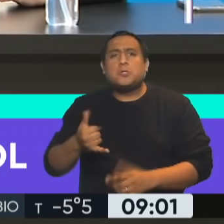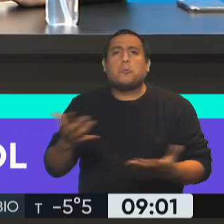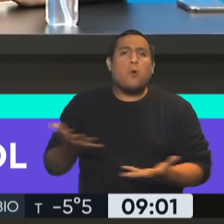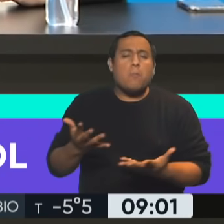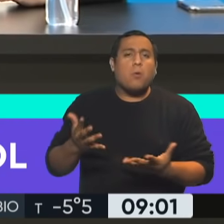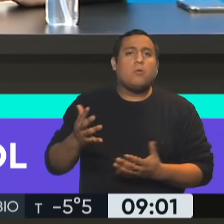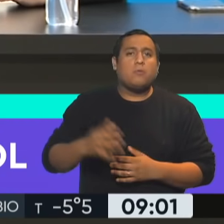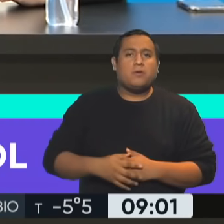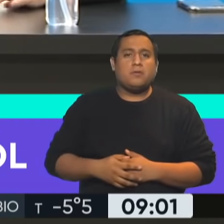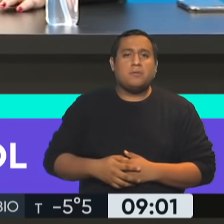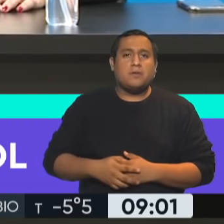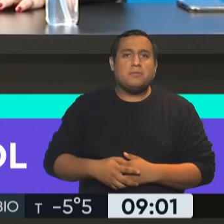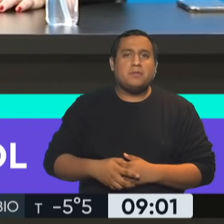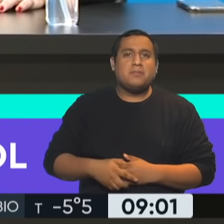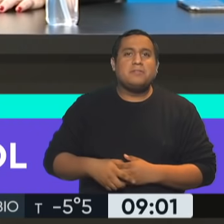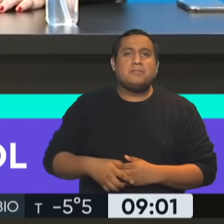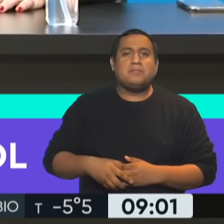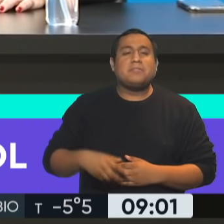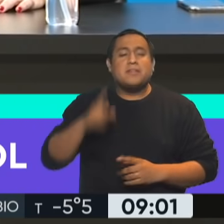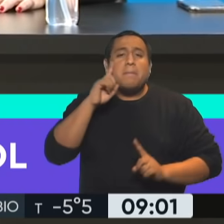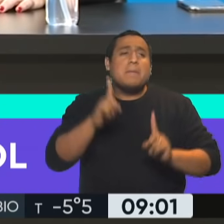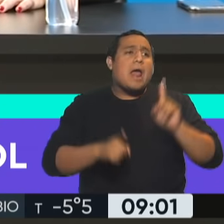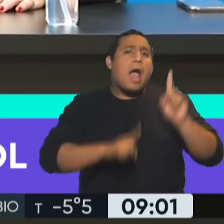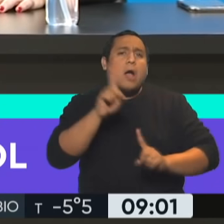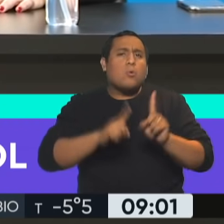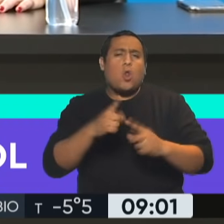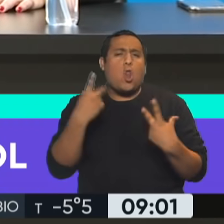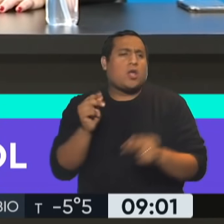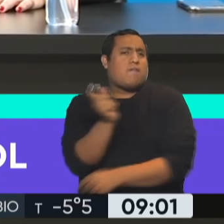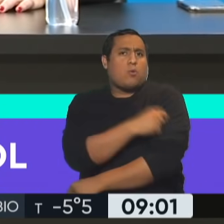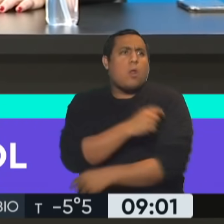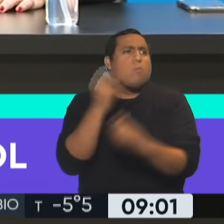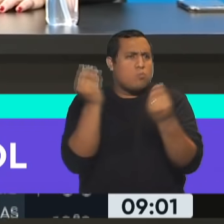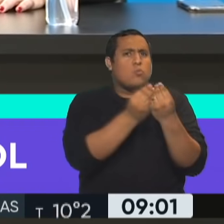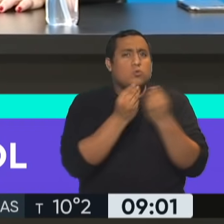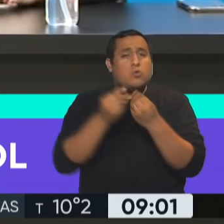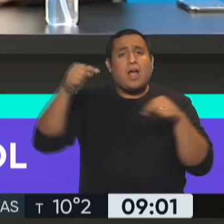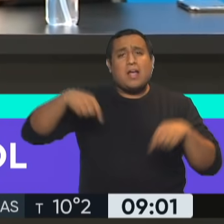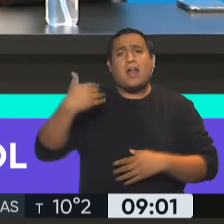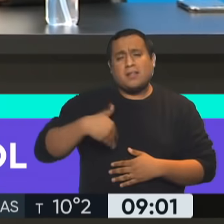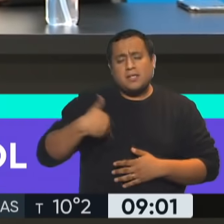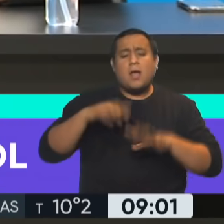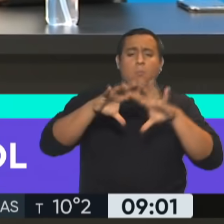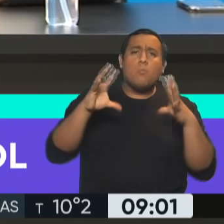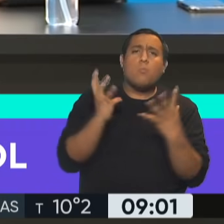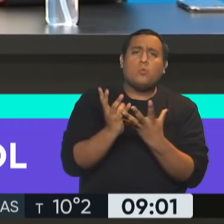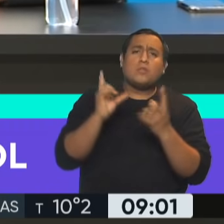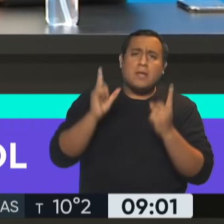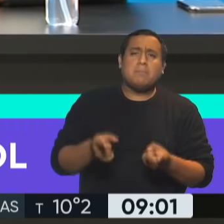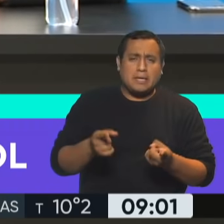que todavía sigue pensando que no se quiere vacunar. Que son muchos, acá en la Argentina como en el mundo, y se ha abierto una